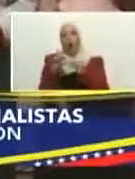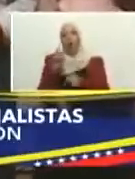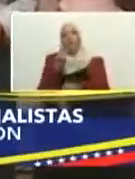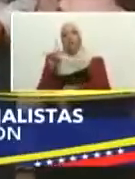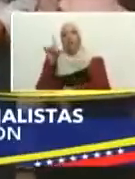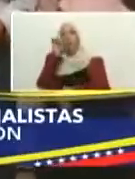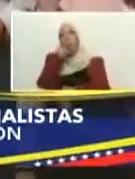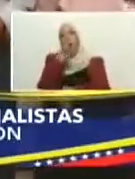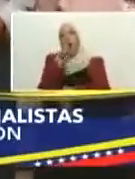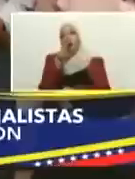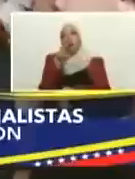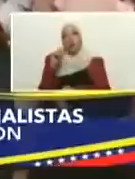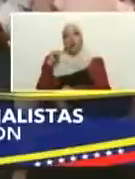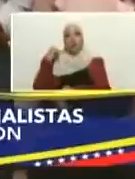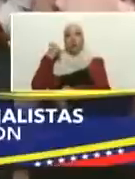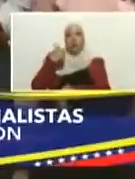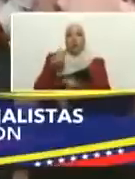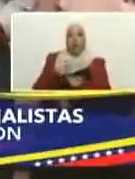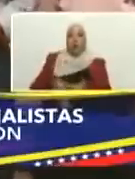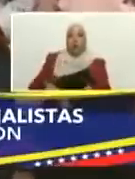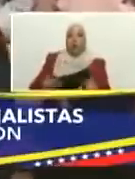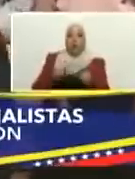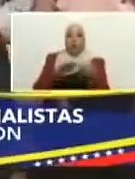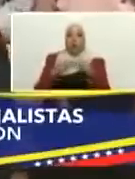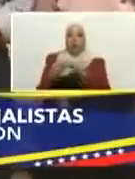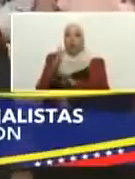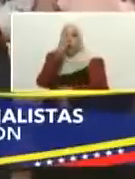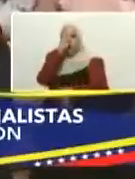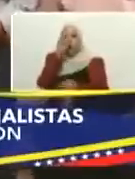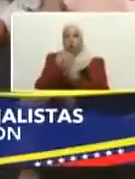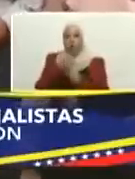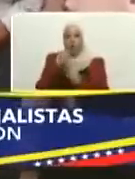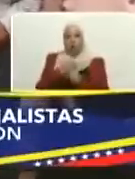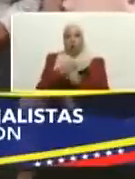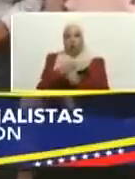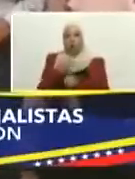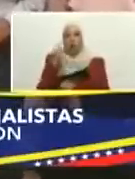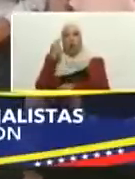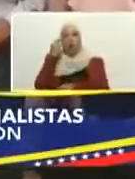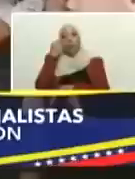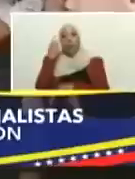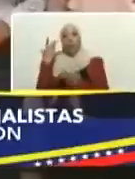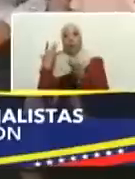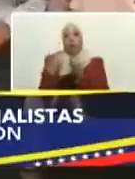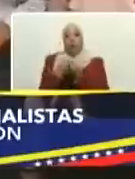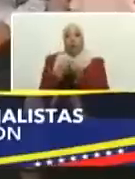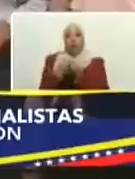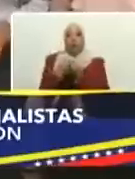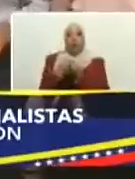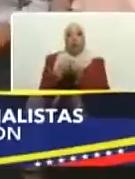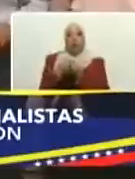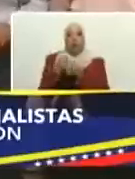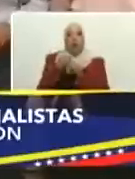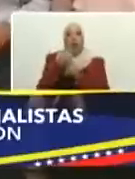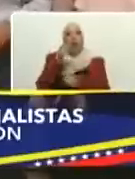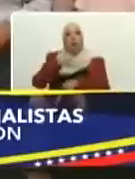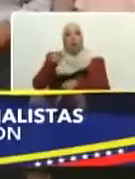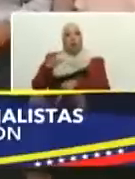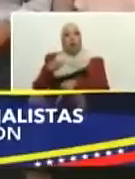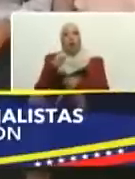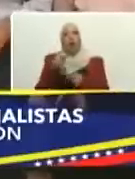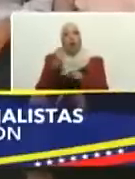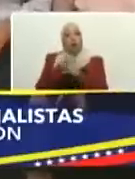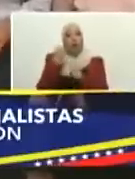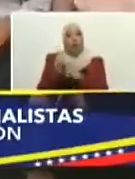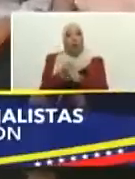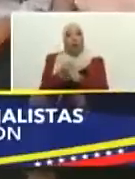años. Esto eran unos terrenos del Banco de los Trabajadores y el Chino Can, junto a la comunidad organizada, los ayudó a